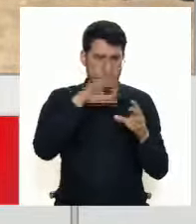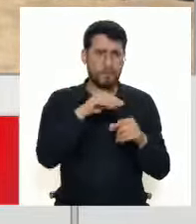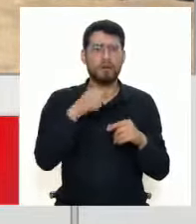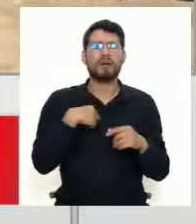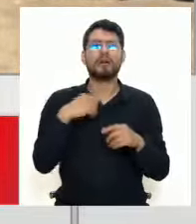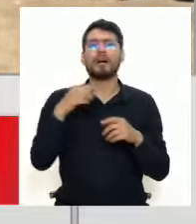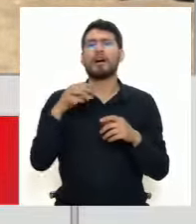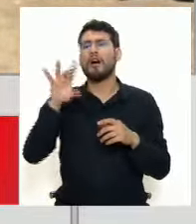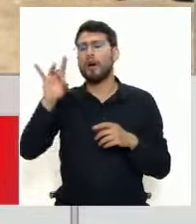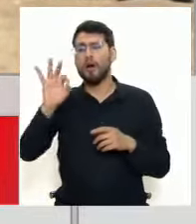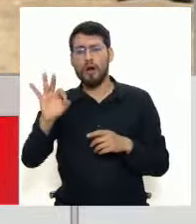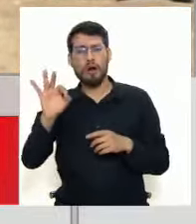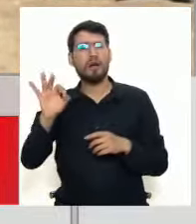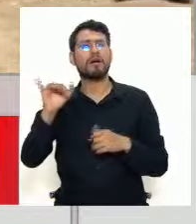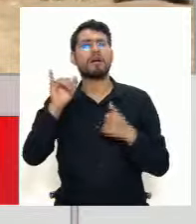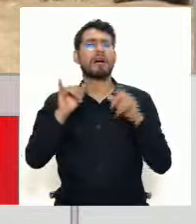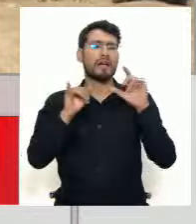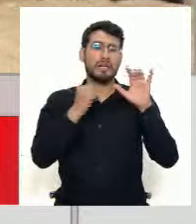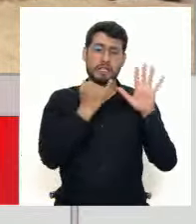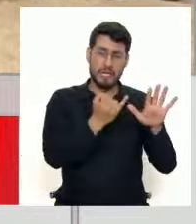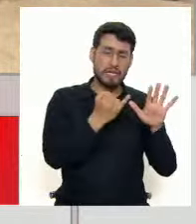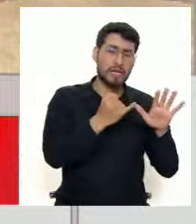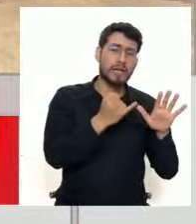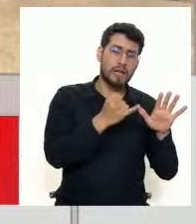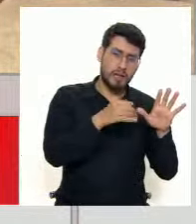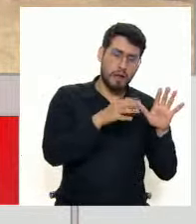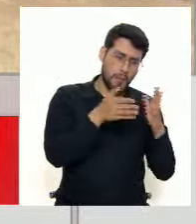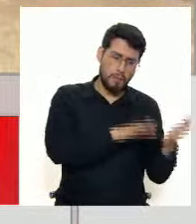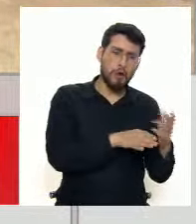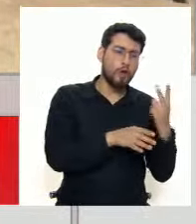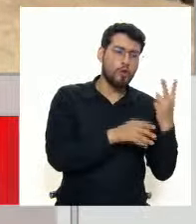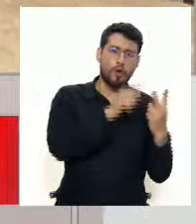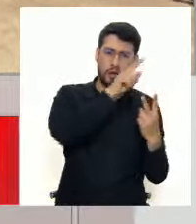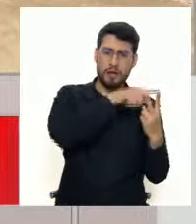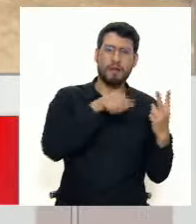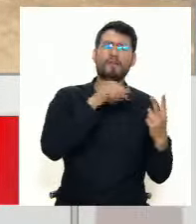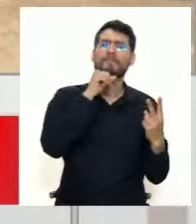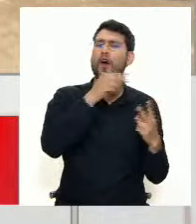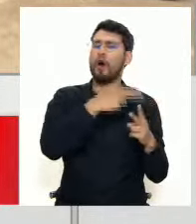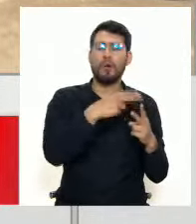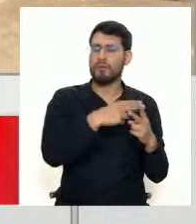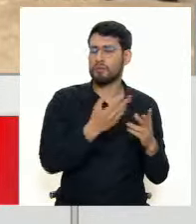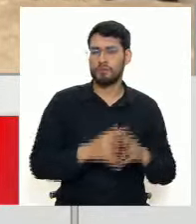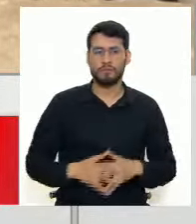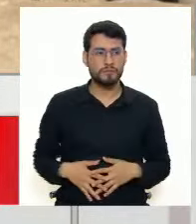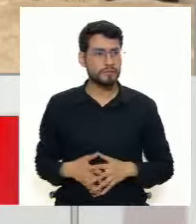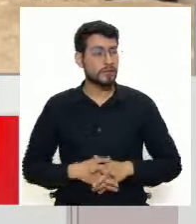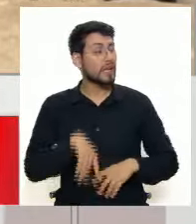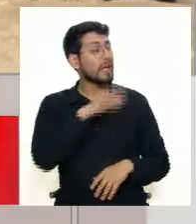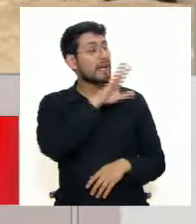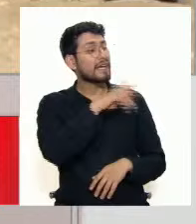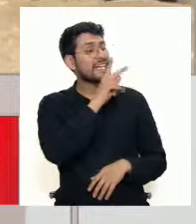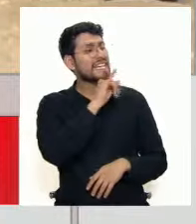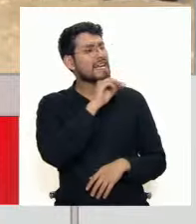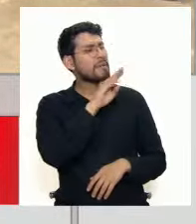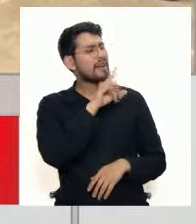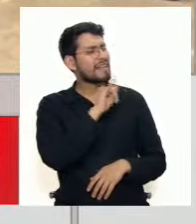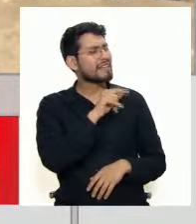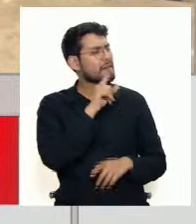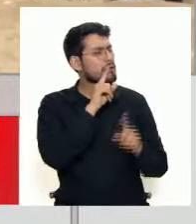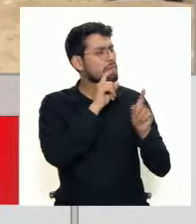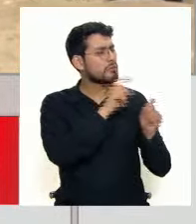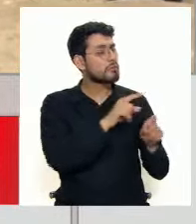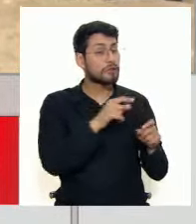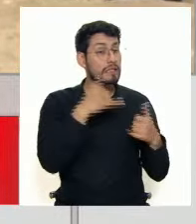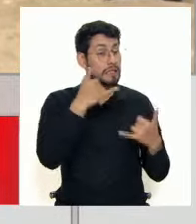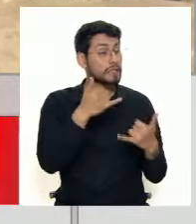6 fallecidos y 2 personas sin identificar todavía. Kimberly, sí, queríamos hacerte una consulta, porque eso ocurre, según